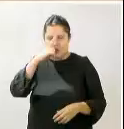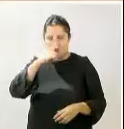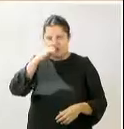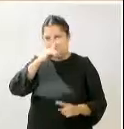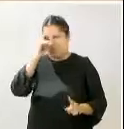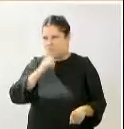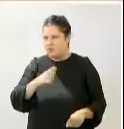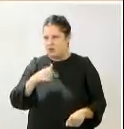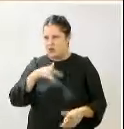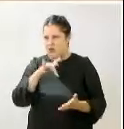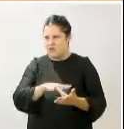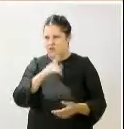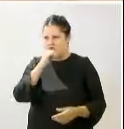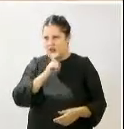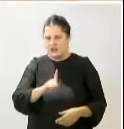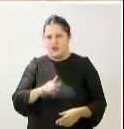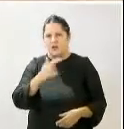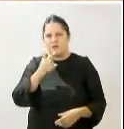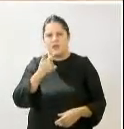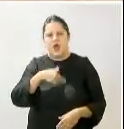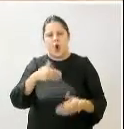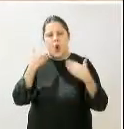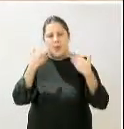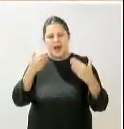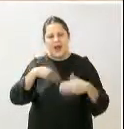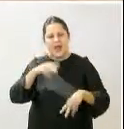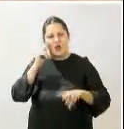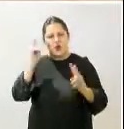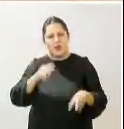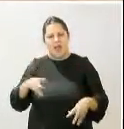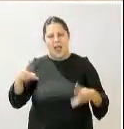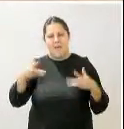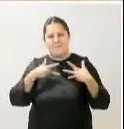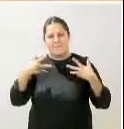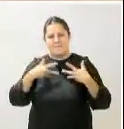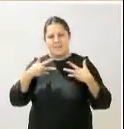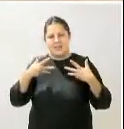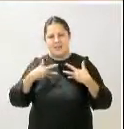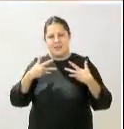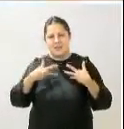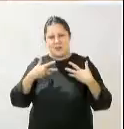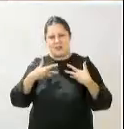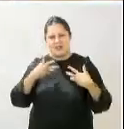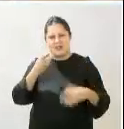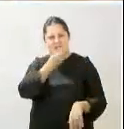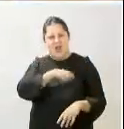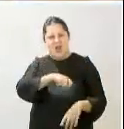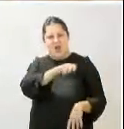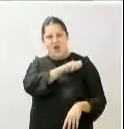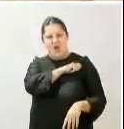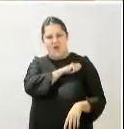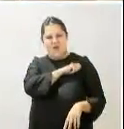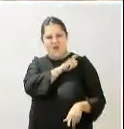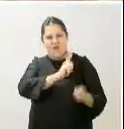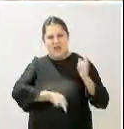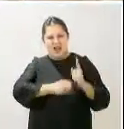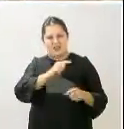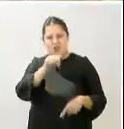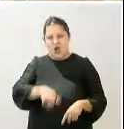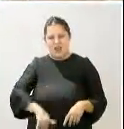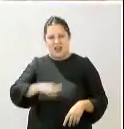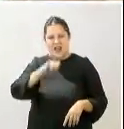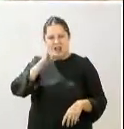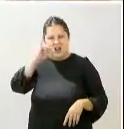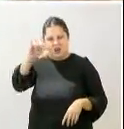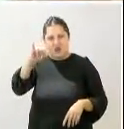fecha, de homenaje y de reconocimiento a las víctimas del franquismo en La Rioja y se hizo en este Parlamento, ha